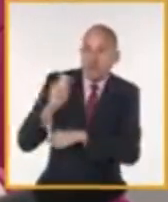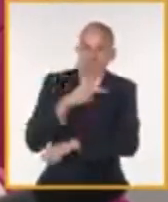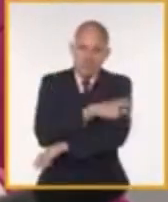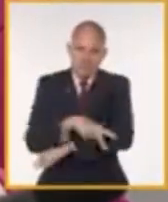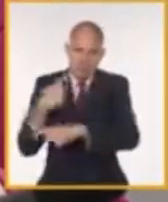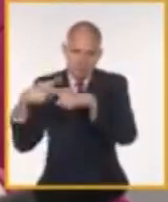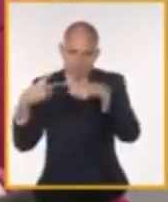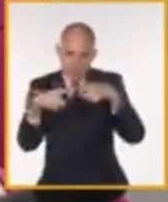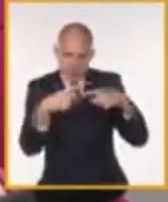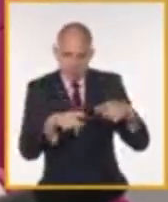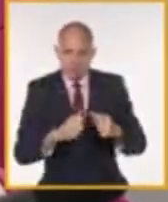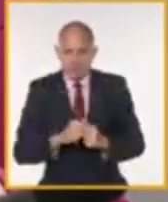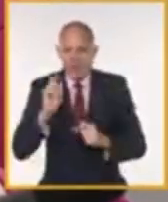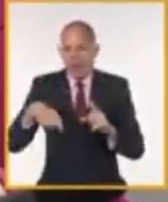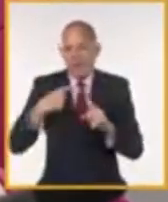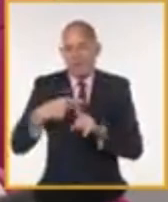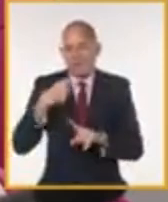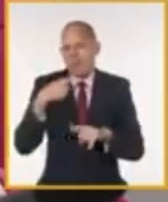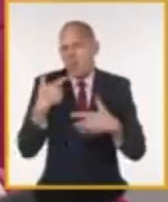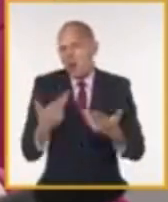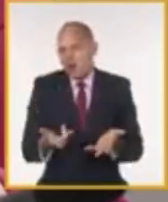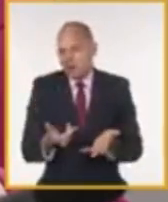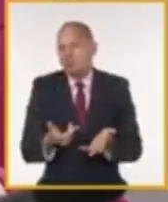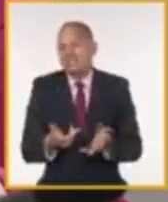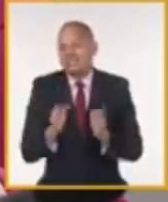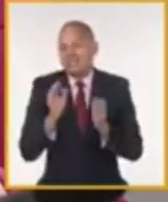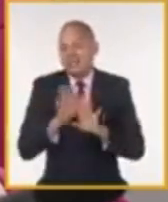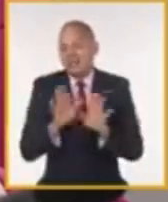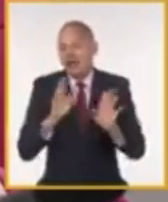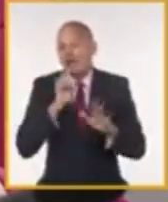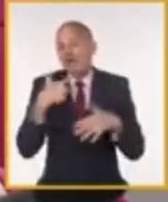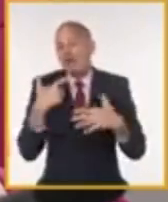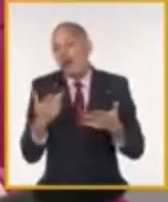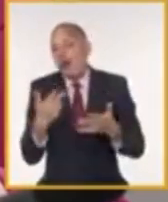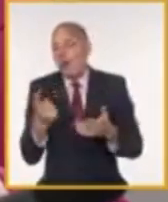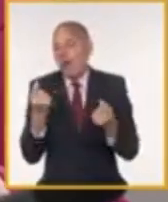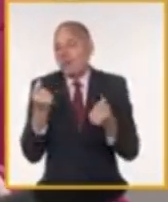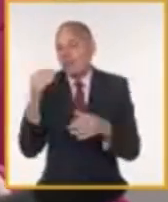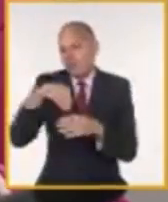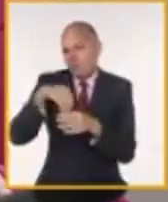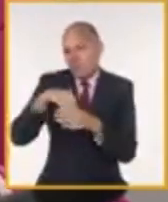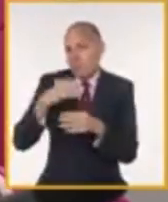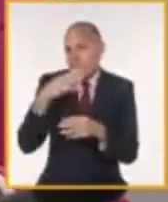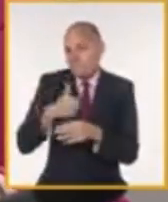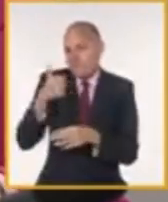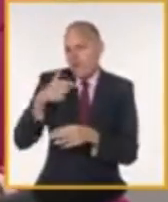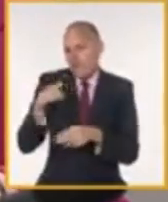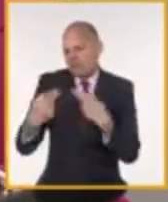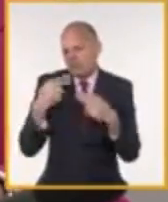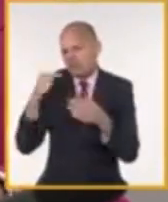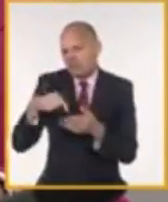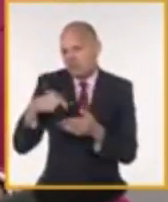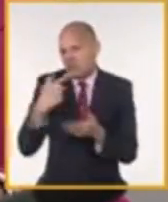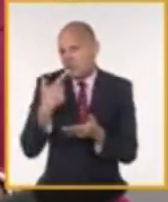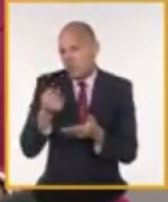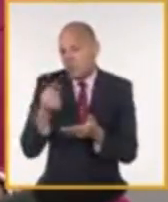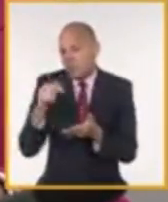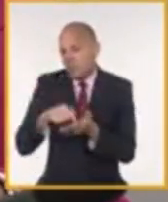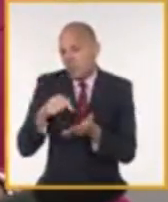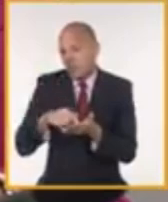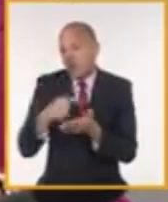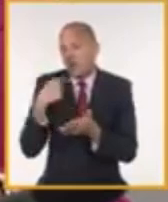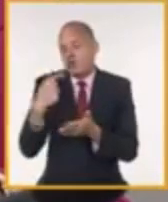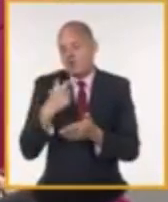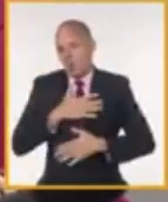también potenciar los ingresos para generar mayor